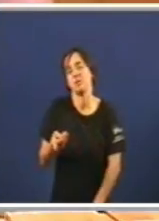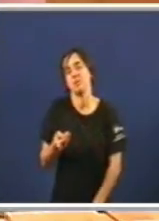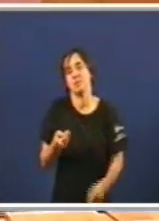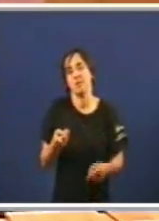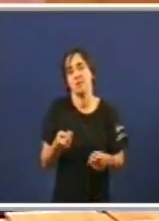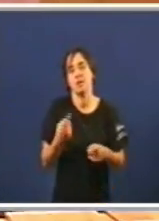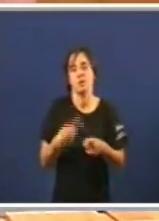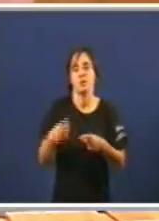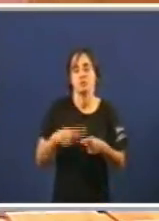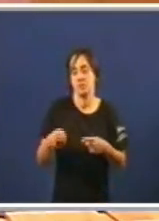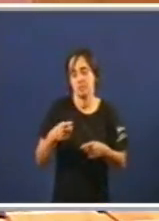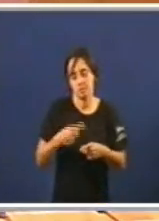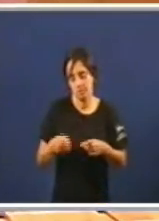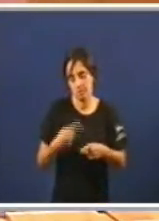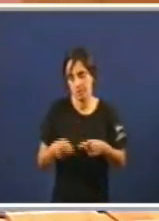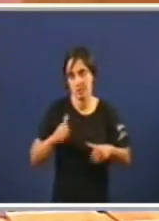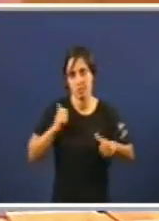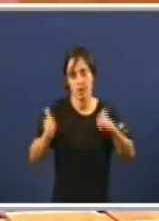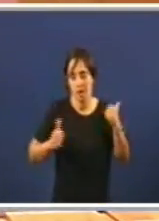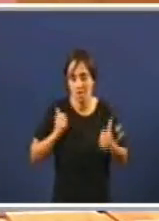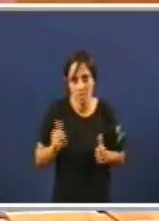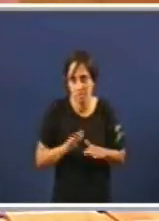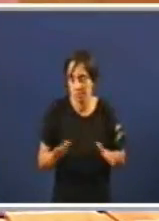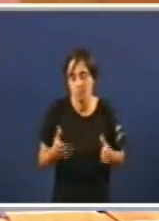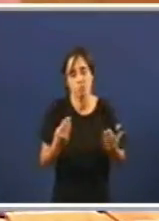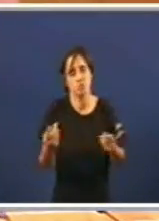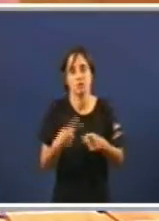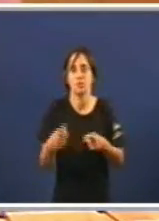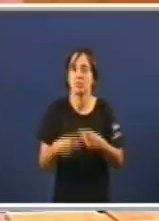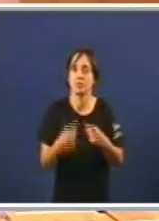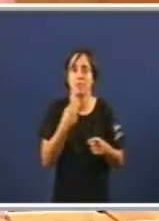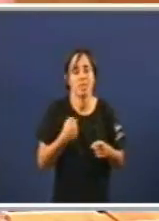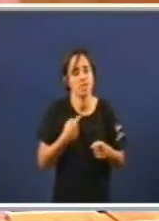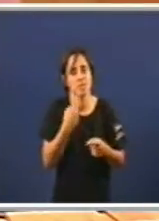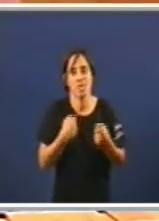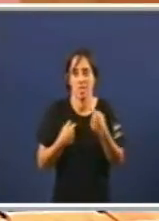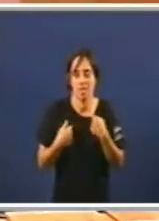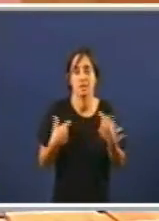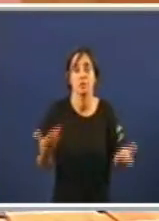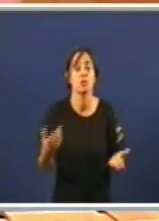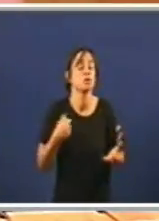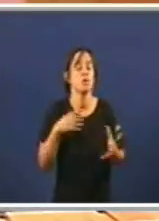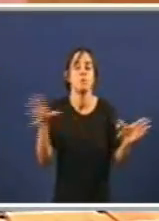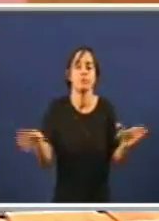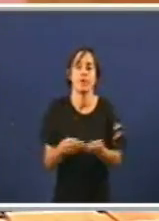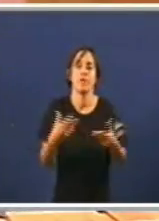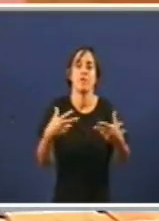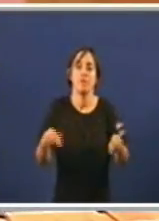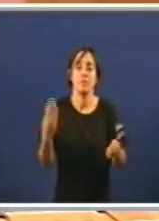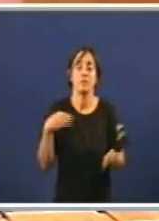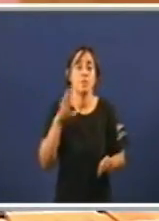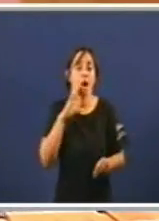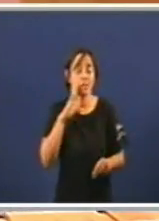cantas trapalladas, porque xa non se me ocorre outra palabra, cantas trapalladas máis. Eu remato polo que lle dixen na miña primeira intervención,